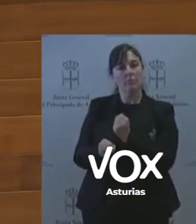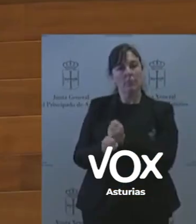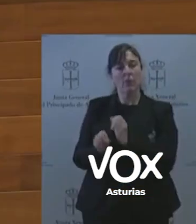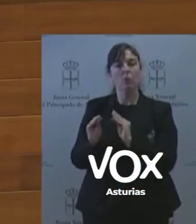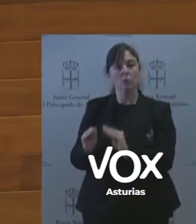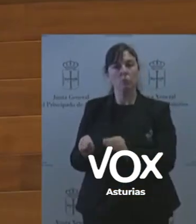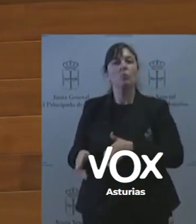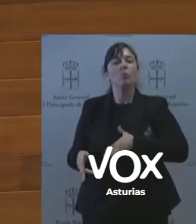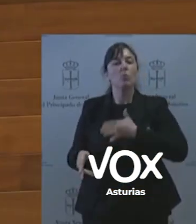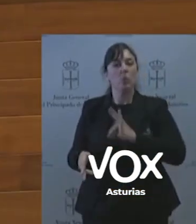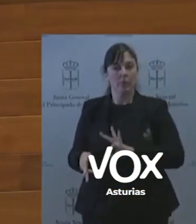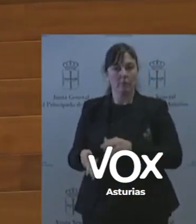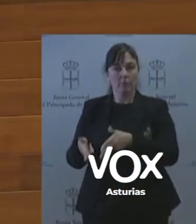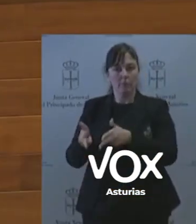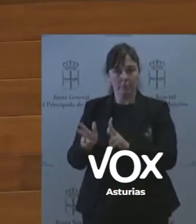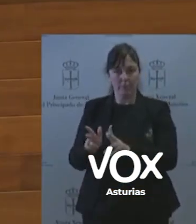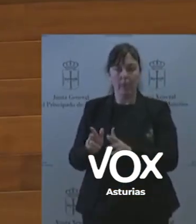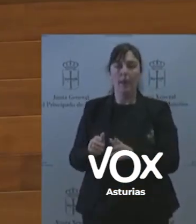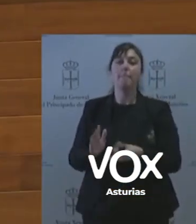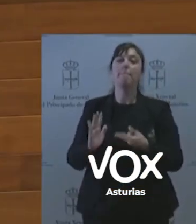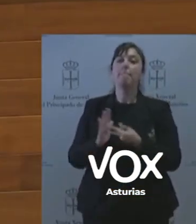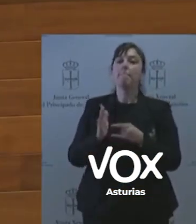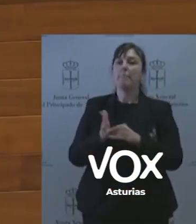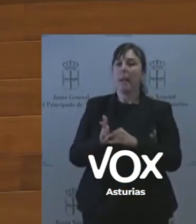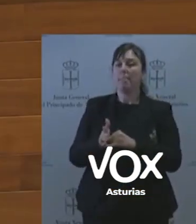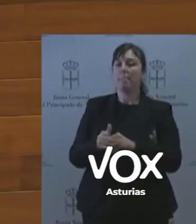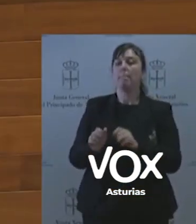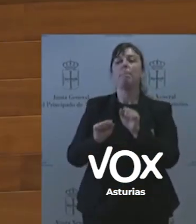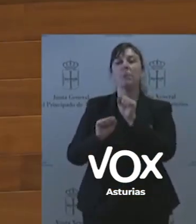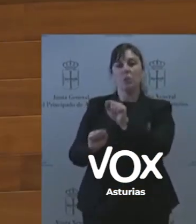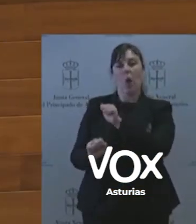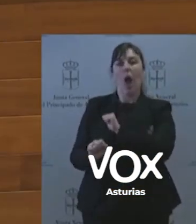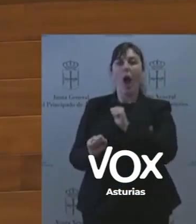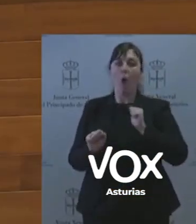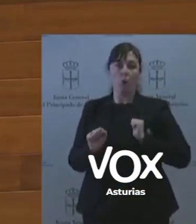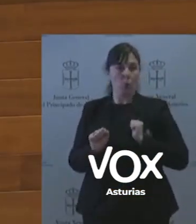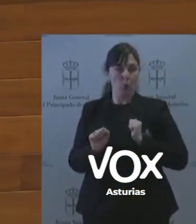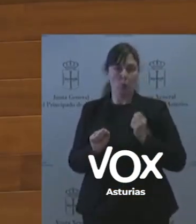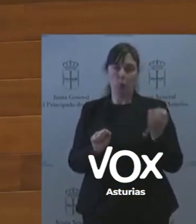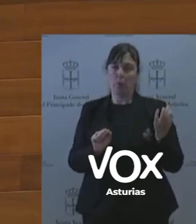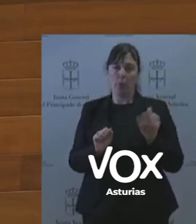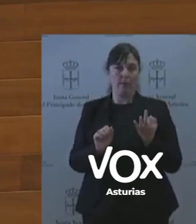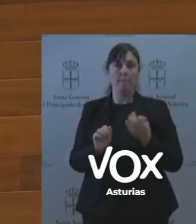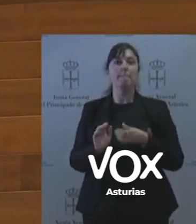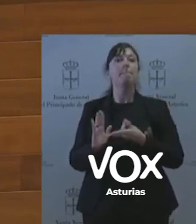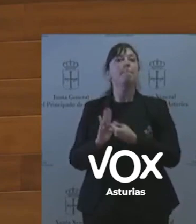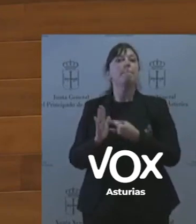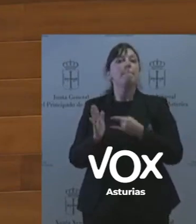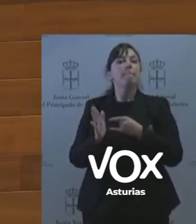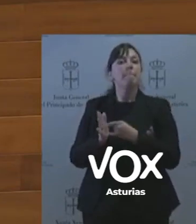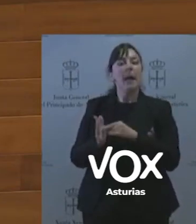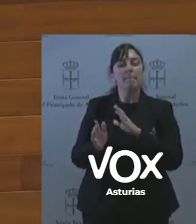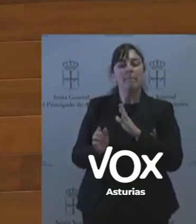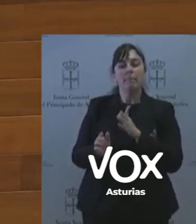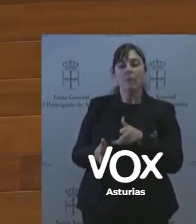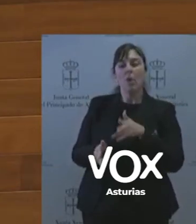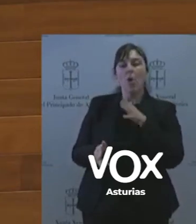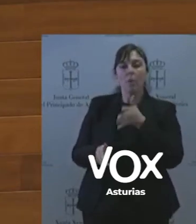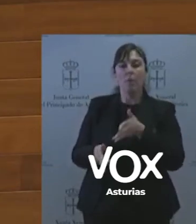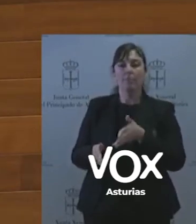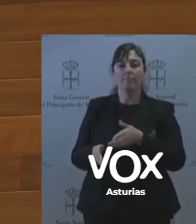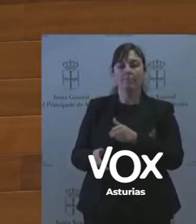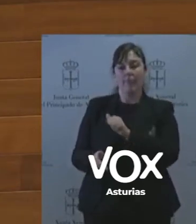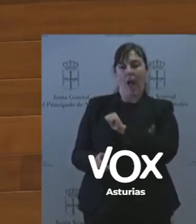actividad. Un plan con medidas que permitan corregir la idea de que ser autónomo queda tan solo para los más valientes, porque se